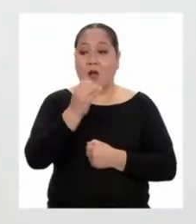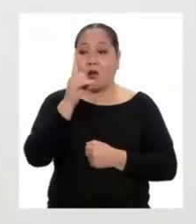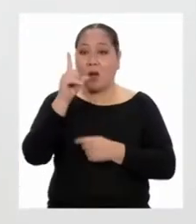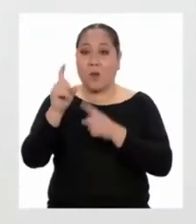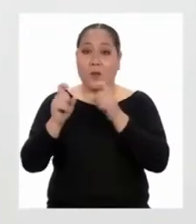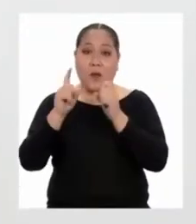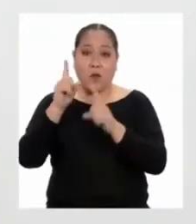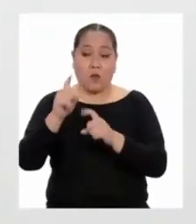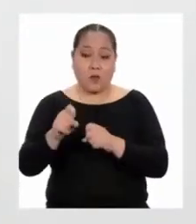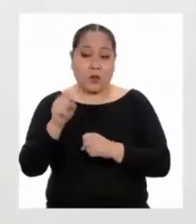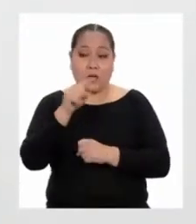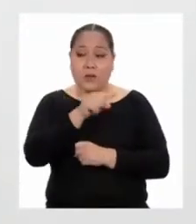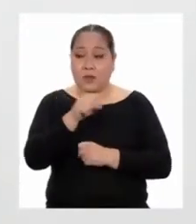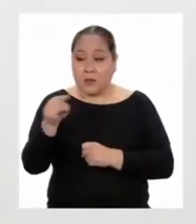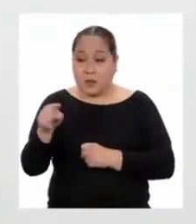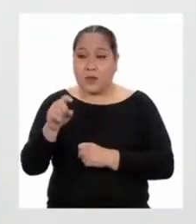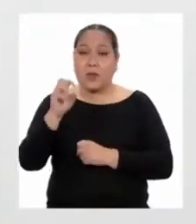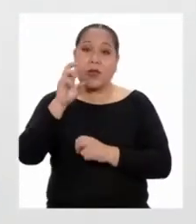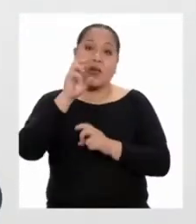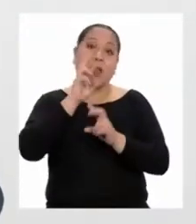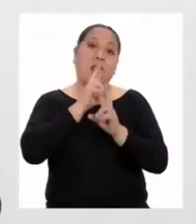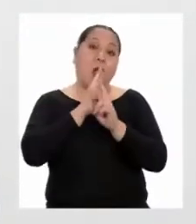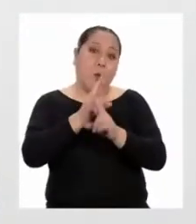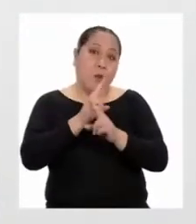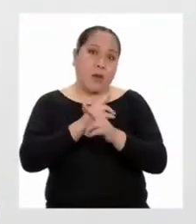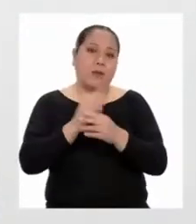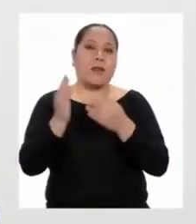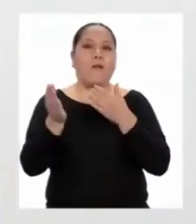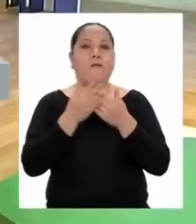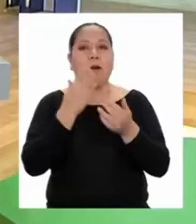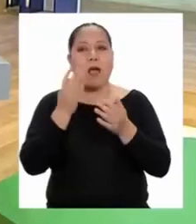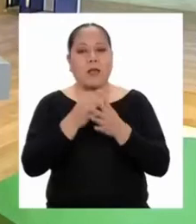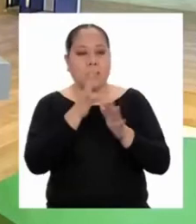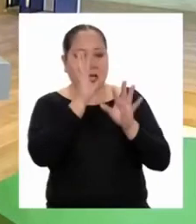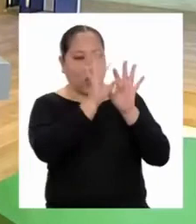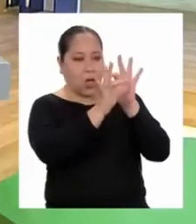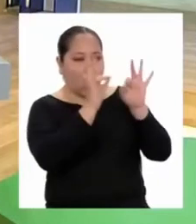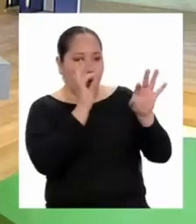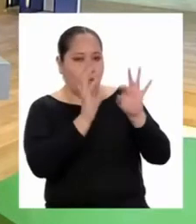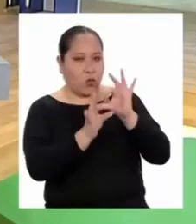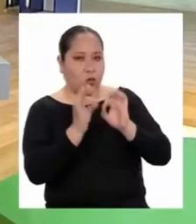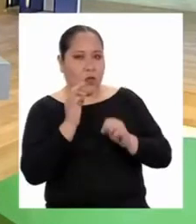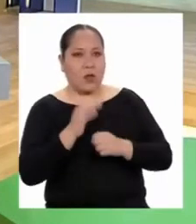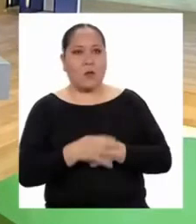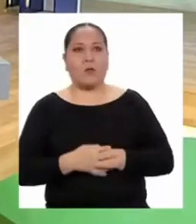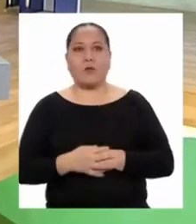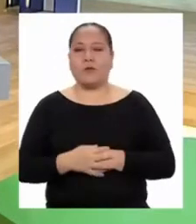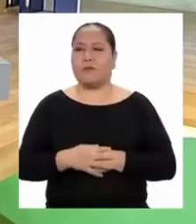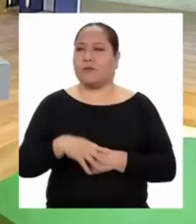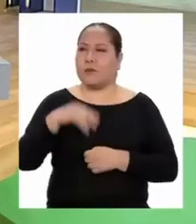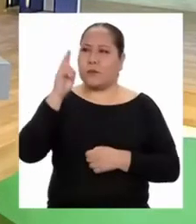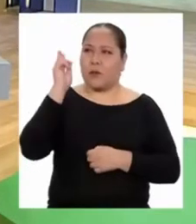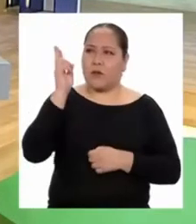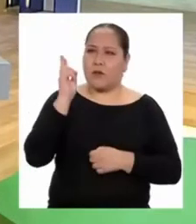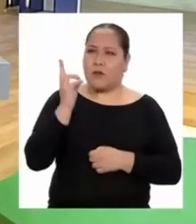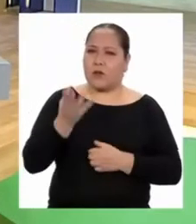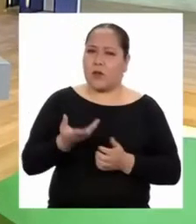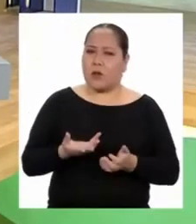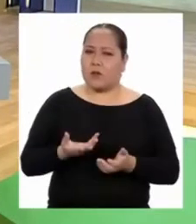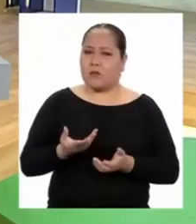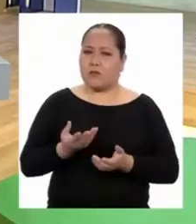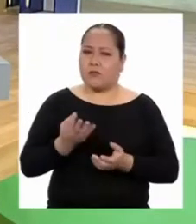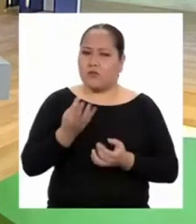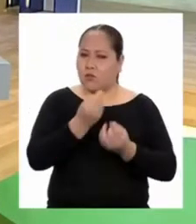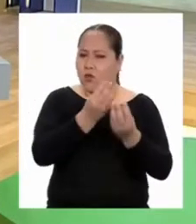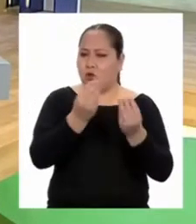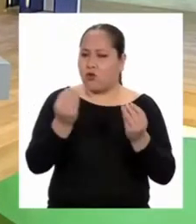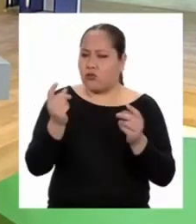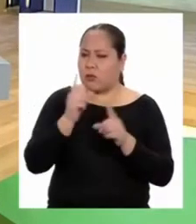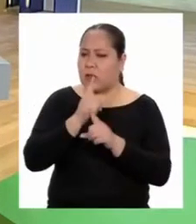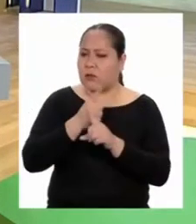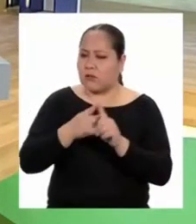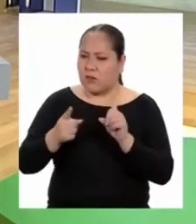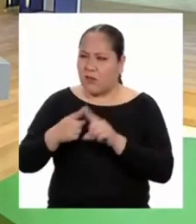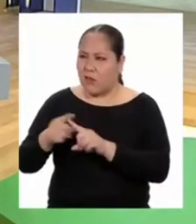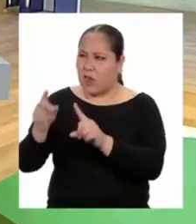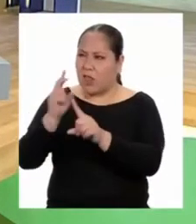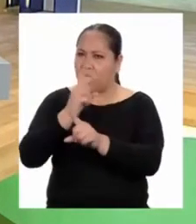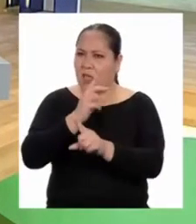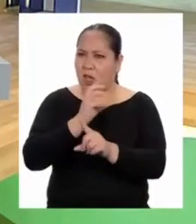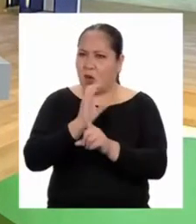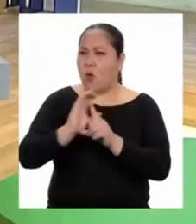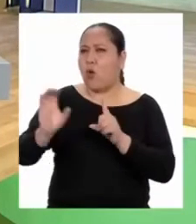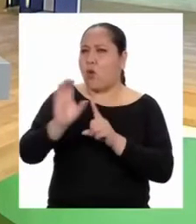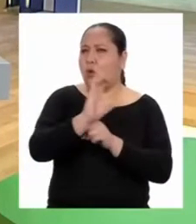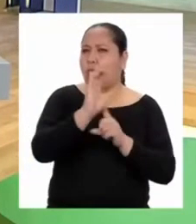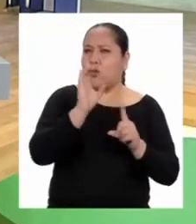respuestas las podemos hallar fácilmente en el texto. Profesora, al haber tanta diversidad de culturas,